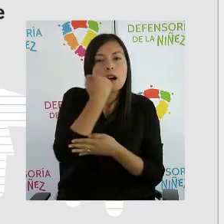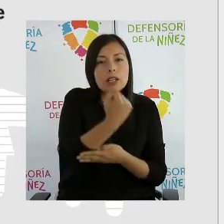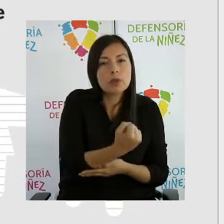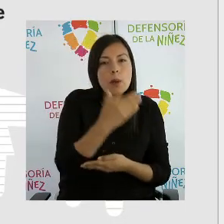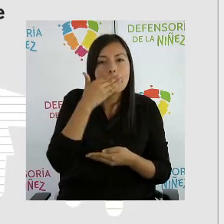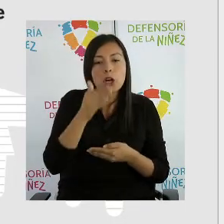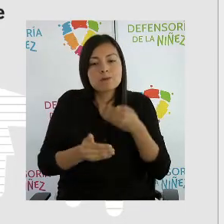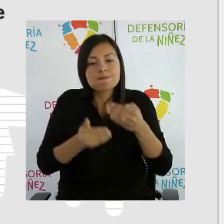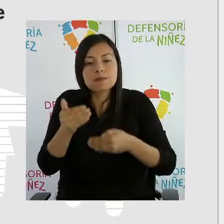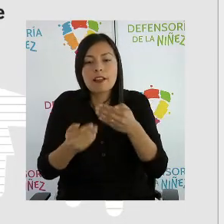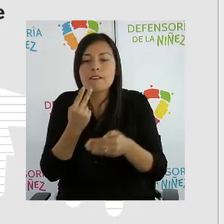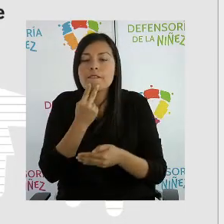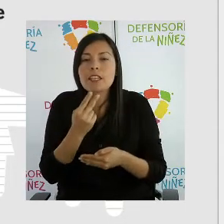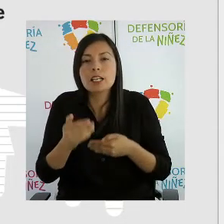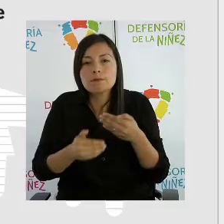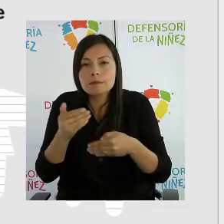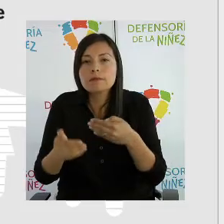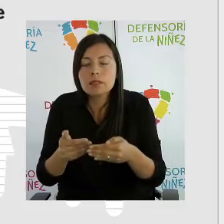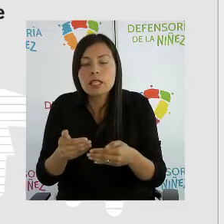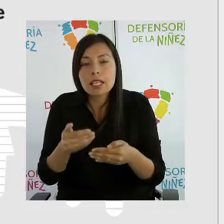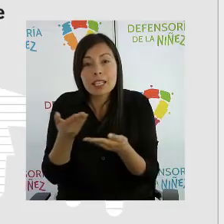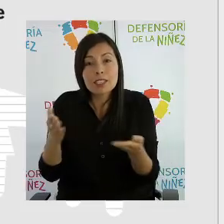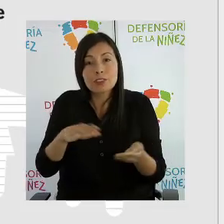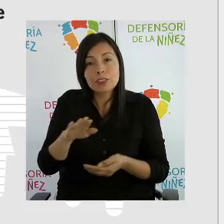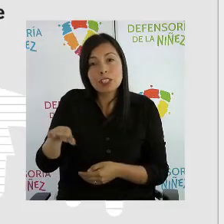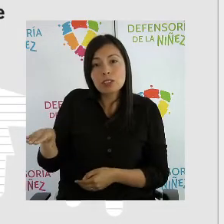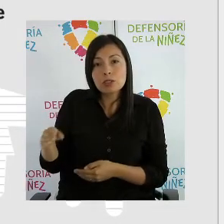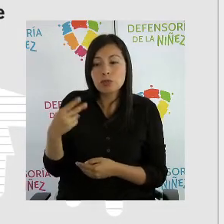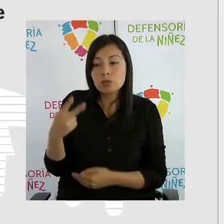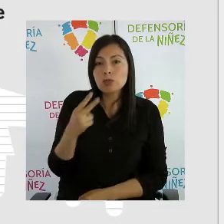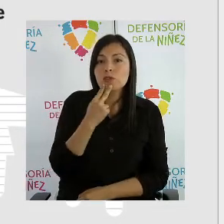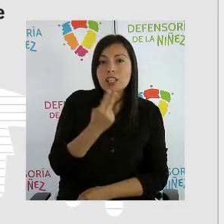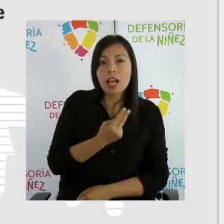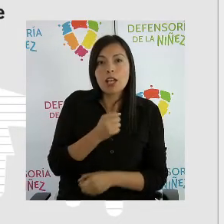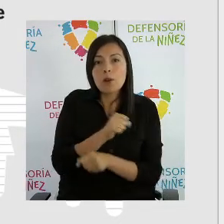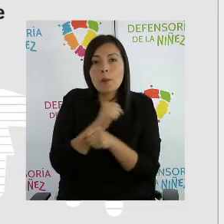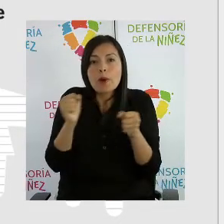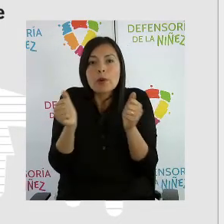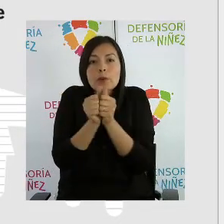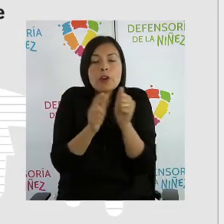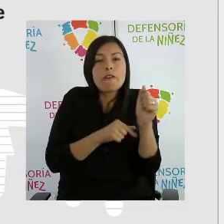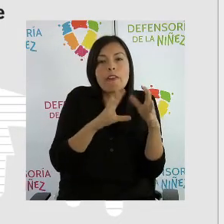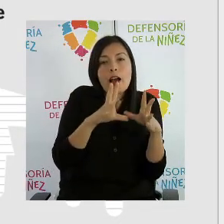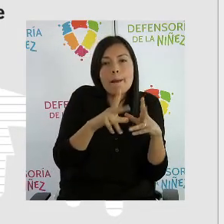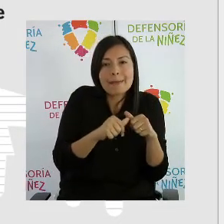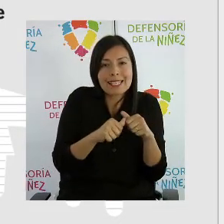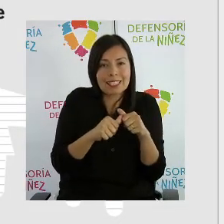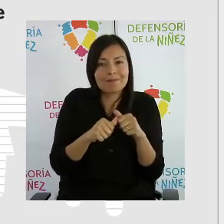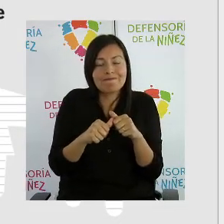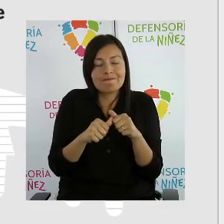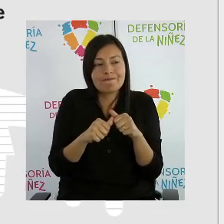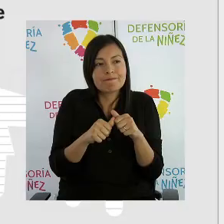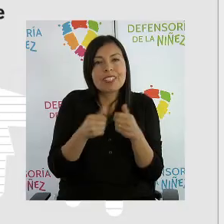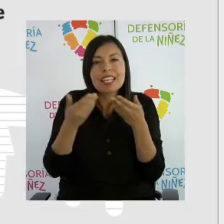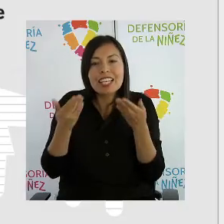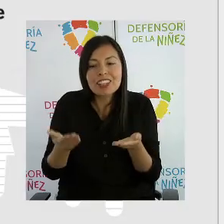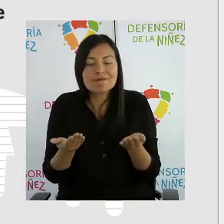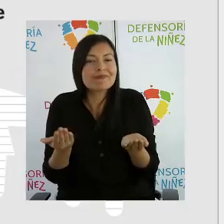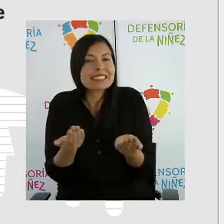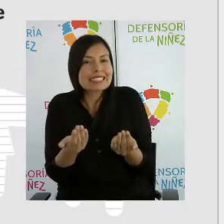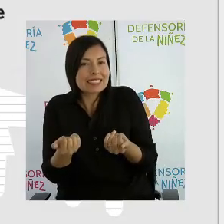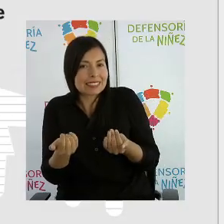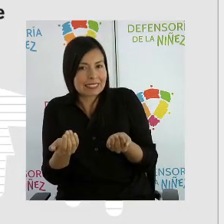mejores condiciones de vida de aquellos niños que desafortunadamente no pueden vivir con sus familias y que por lo tanto están